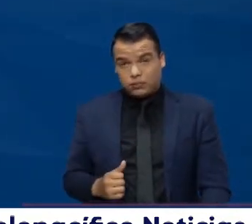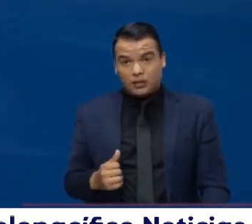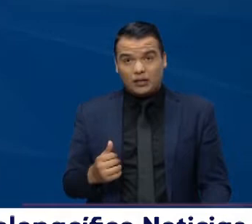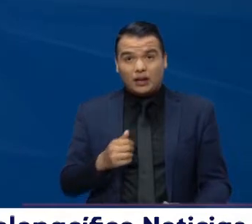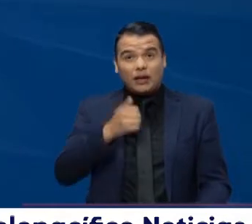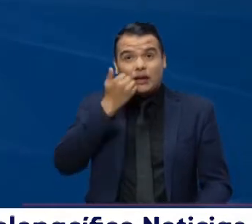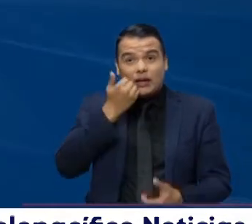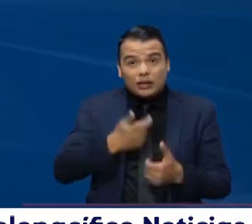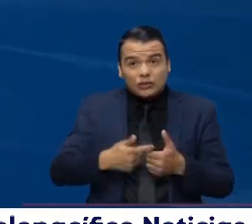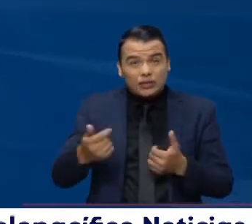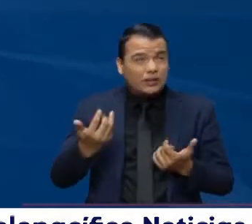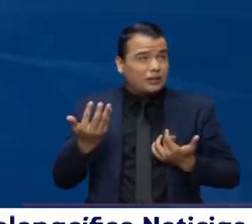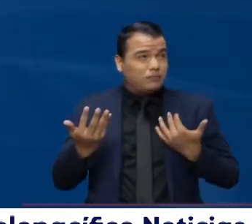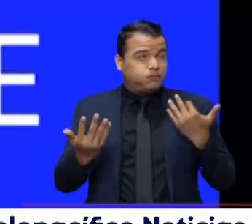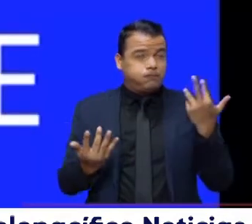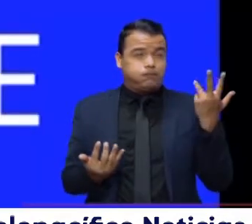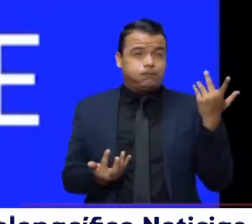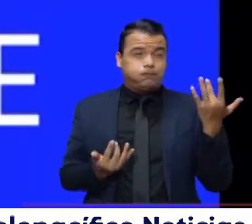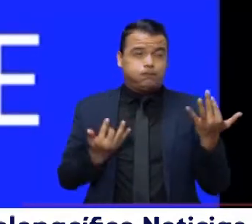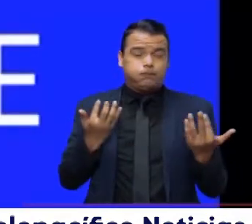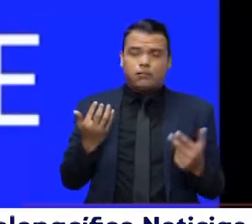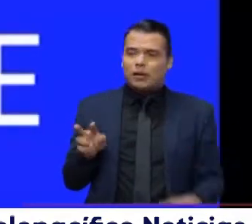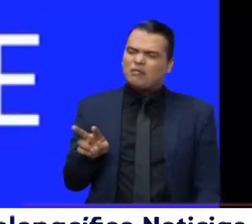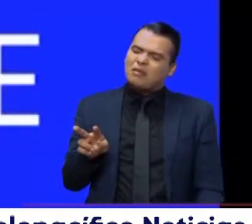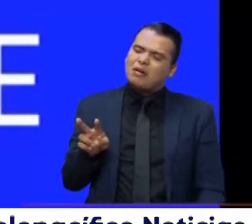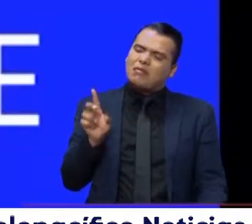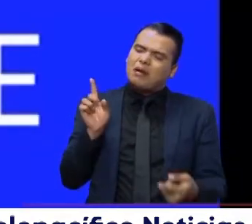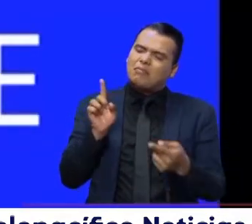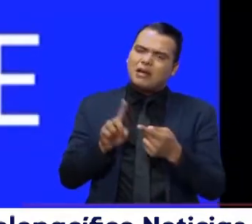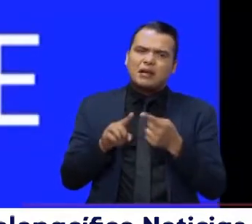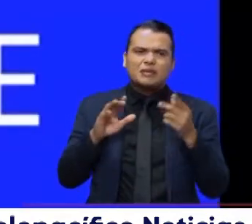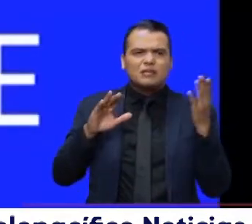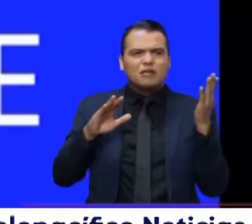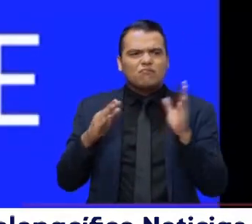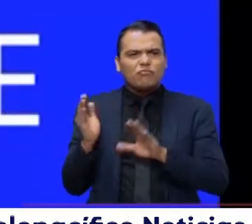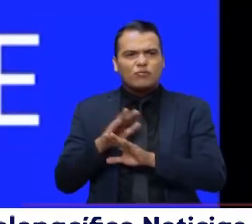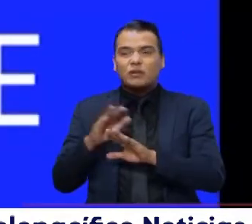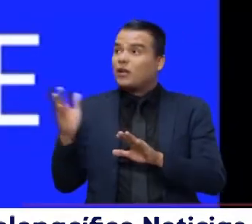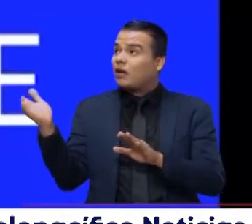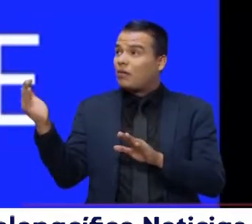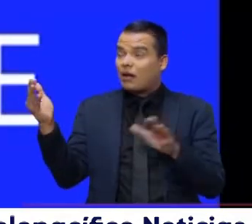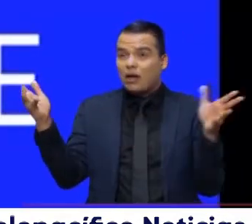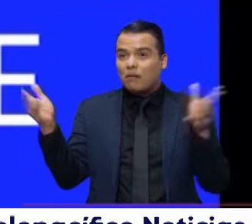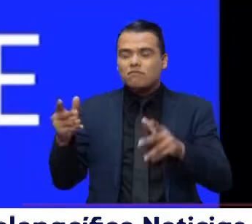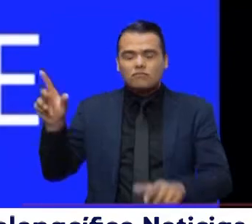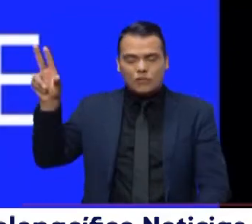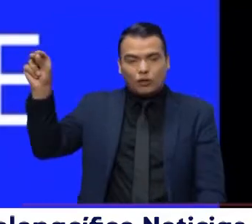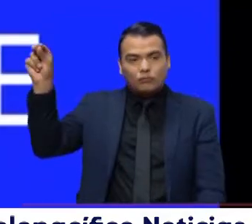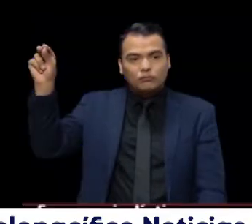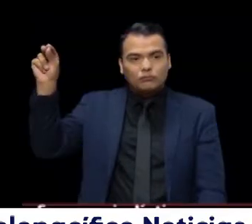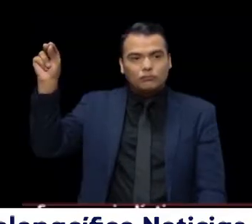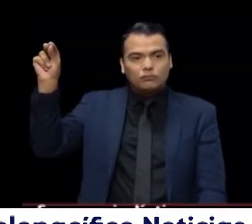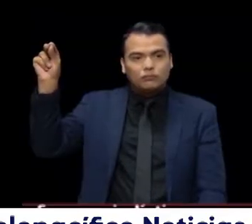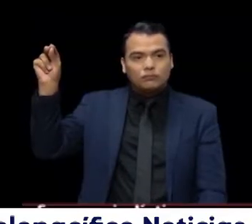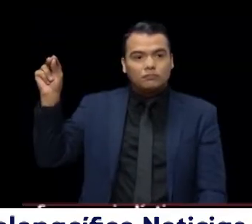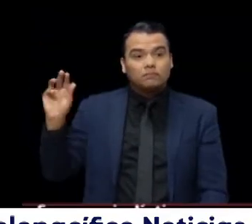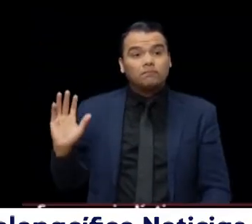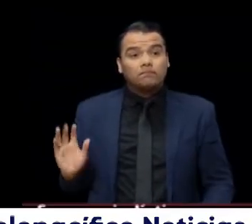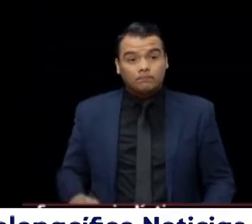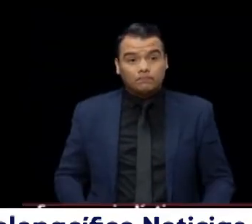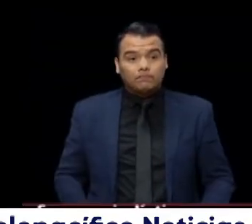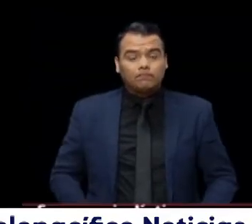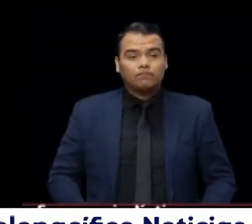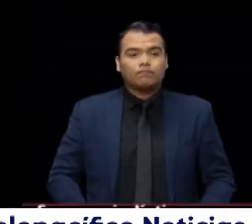prendieron fuego, observándolo mientras fallecía e impidiendo que lo auxiliaran. Asimismo,